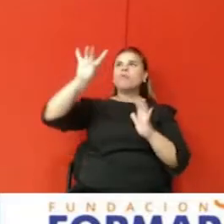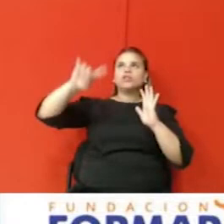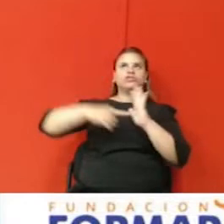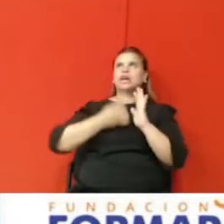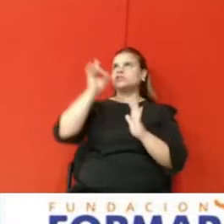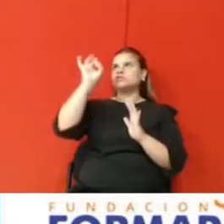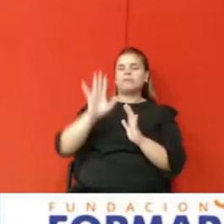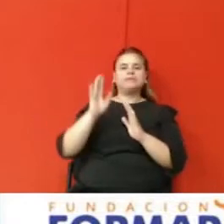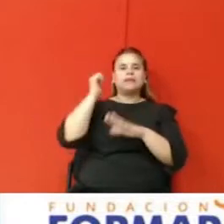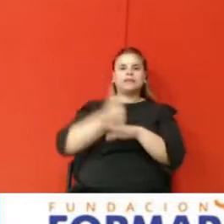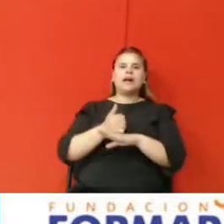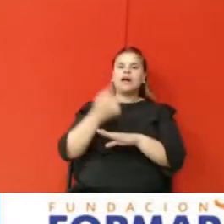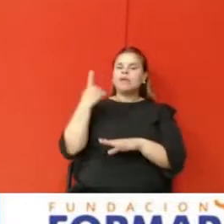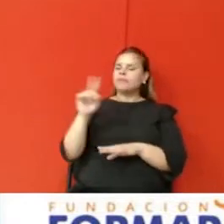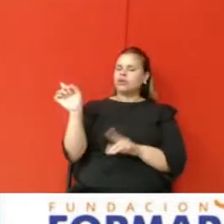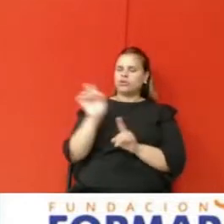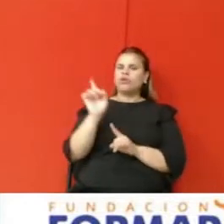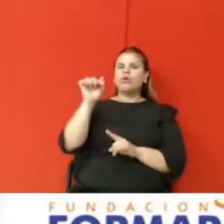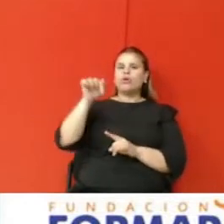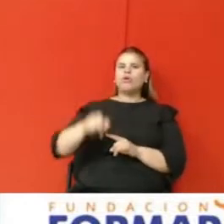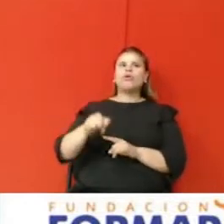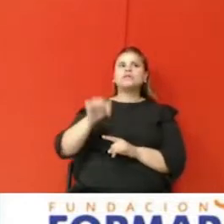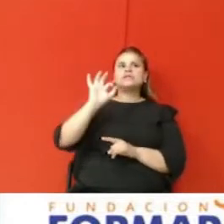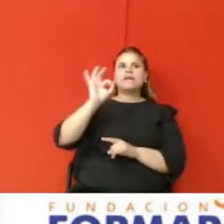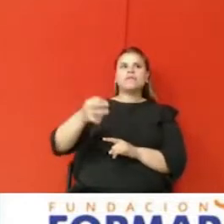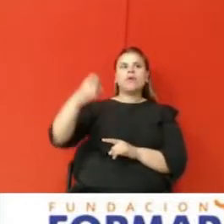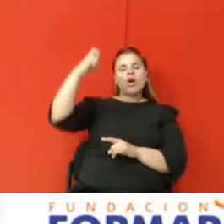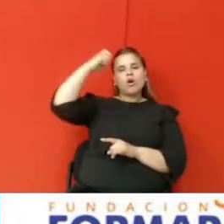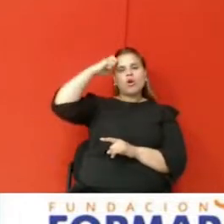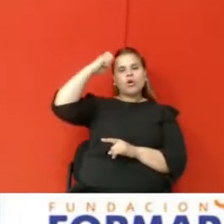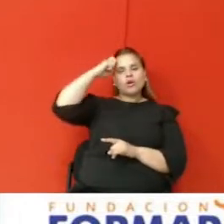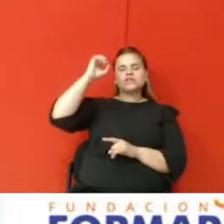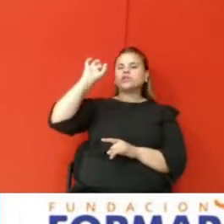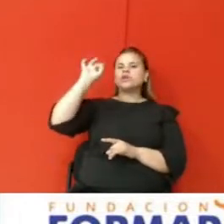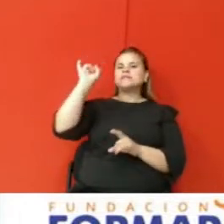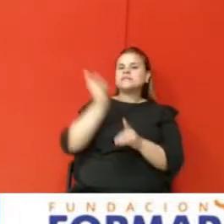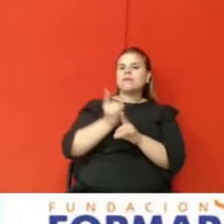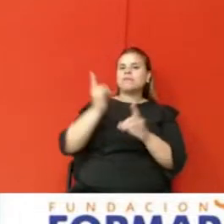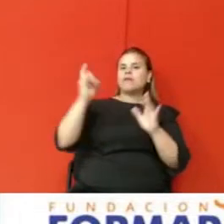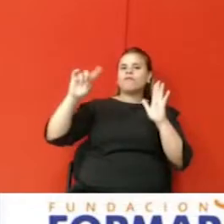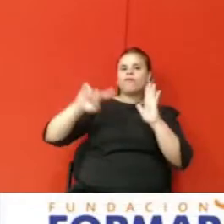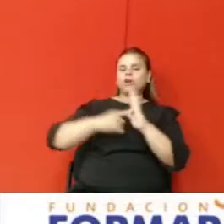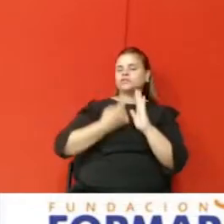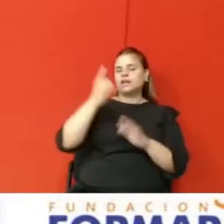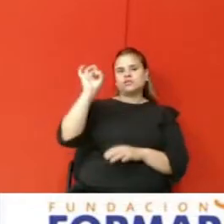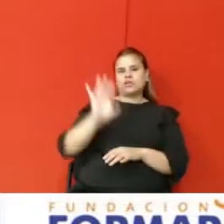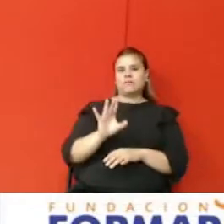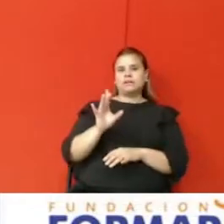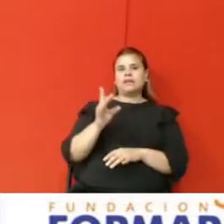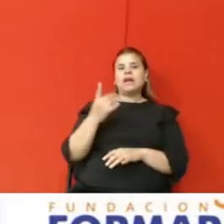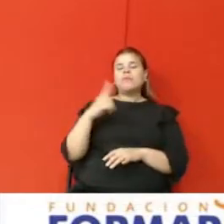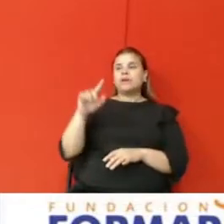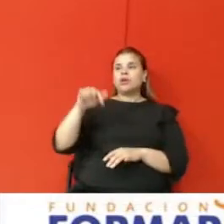tal. De hecho, la mayoría de los congresos de especialidades se hacen en esas localidades, así que es un verdadero esfuerzo lo